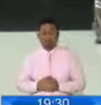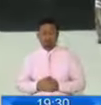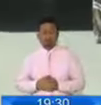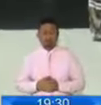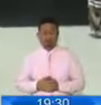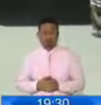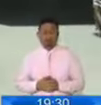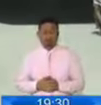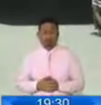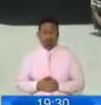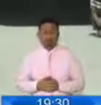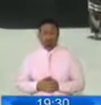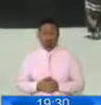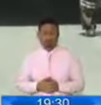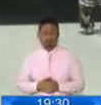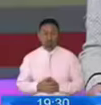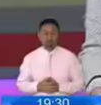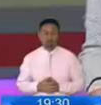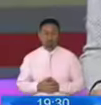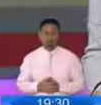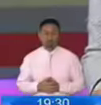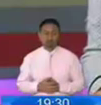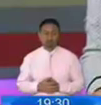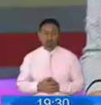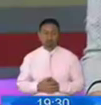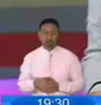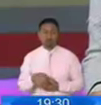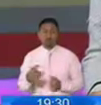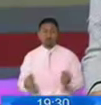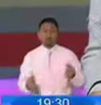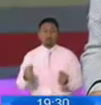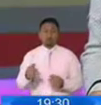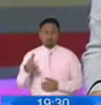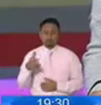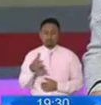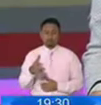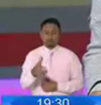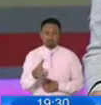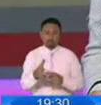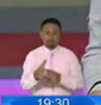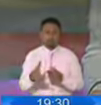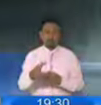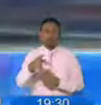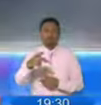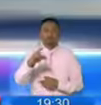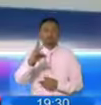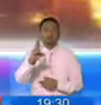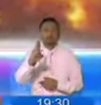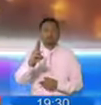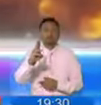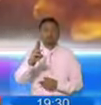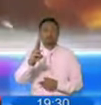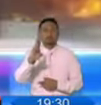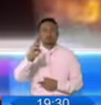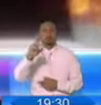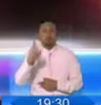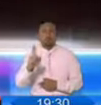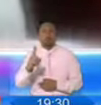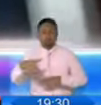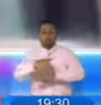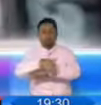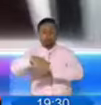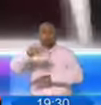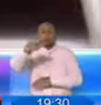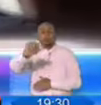Quito informó Iván Casamen. Un camión se precipitó y se incendió en el kilómetro 61 de la vía Loax Santo Domingo. La Policía